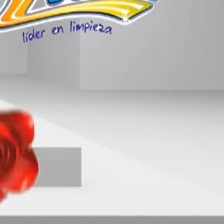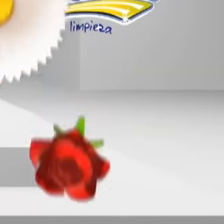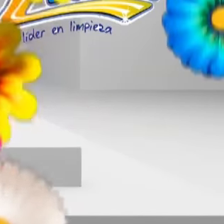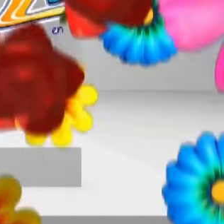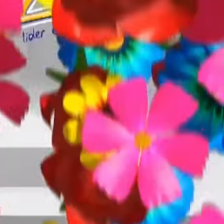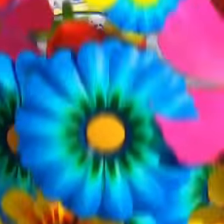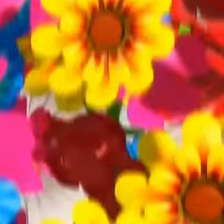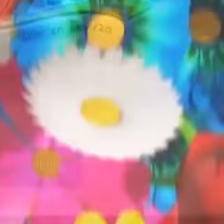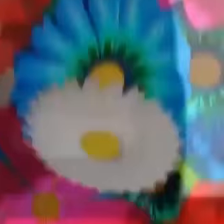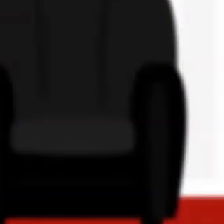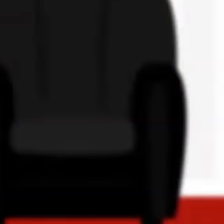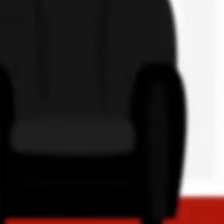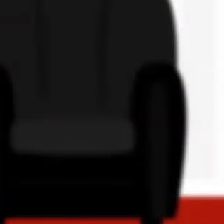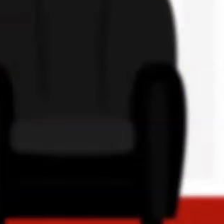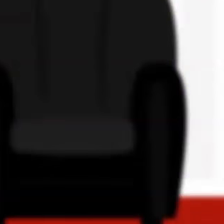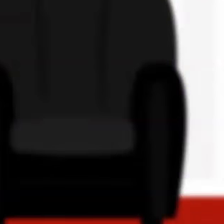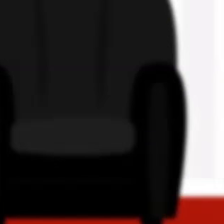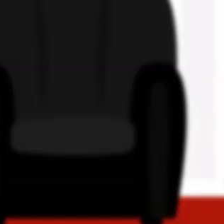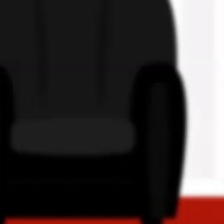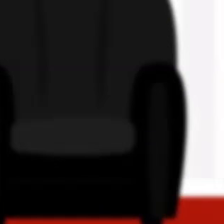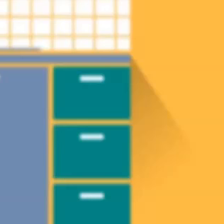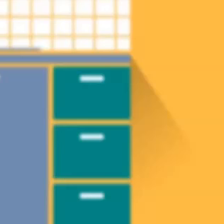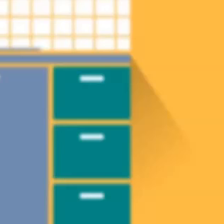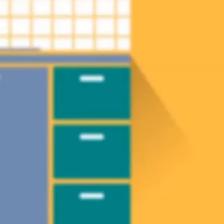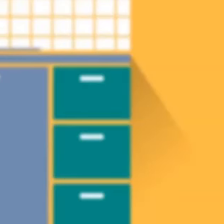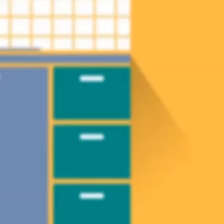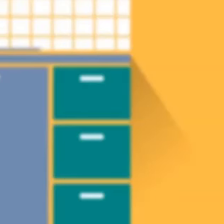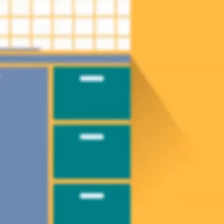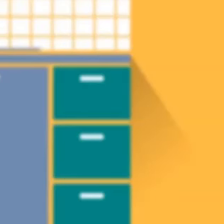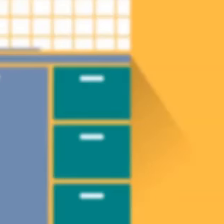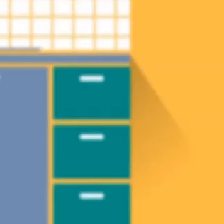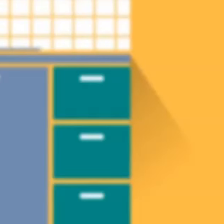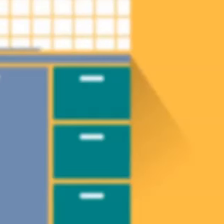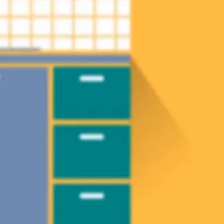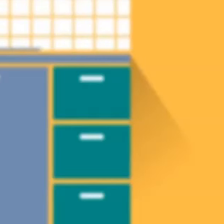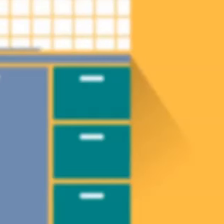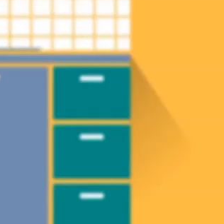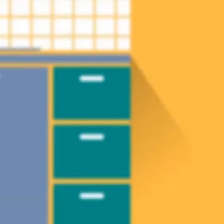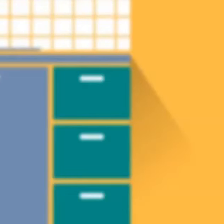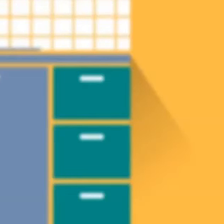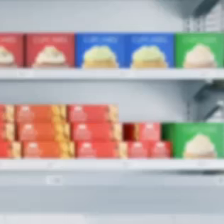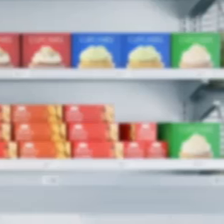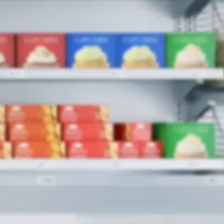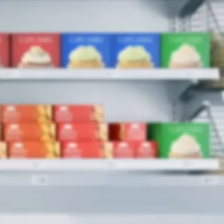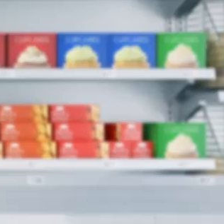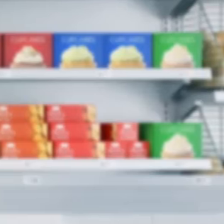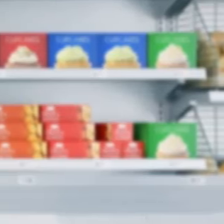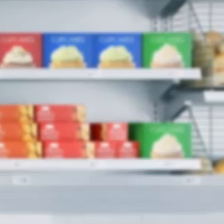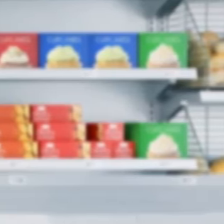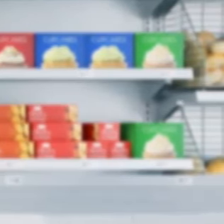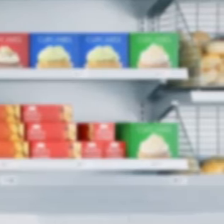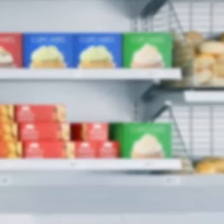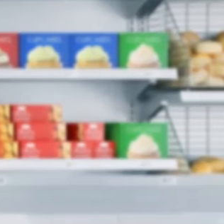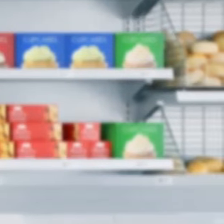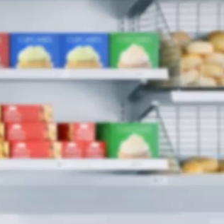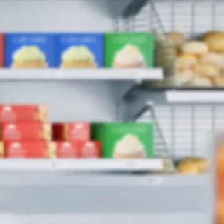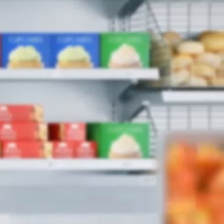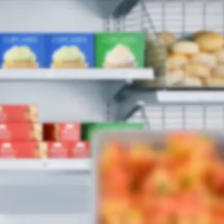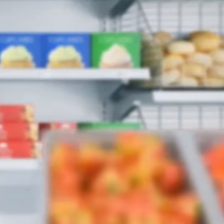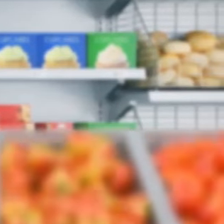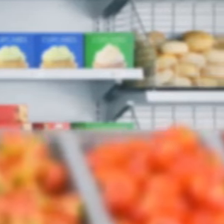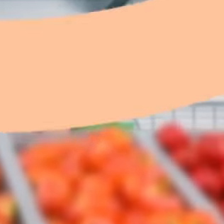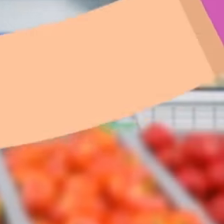cómo no, mijo, si los productos de Las Delicias son más baraticos, su aroma es deliciosísimo y dura muchísimo más. En el mercado de un barranqueño de verdad